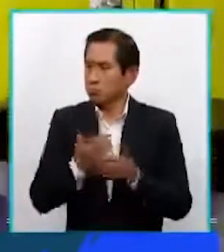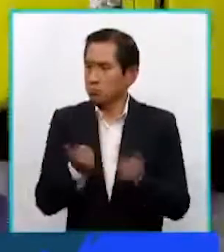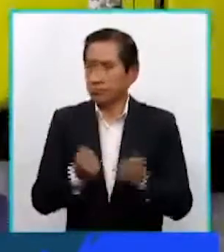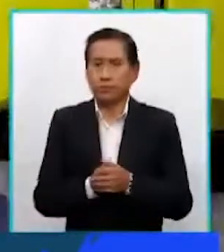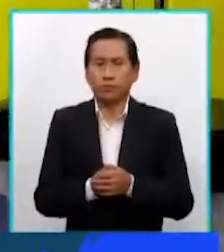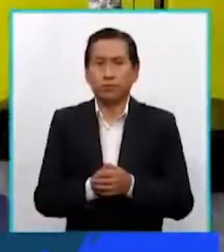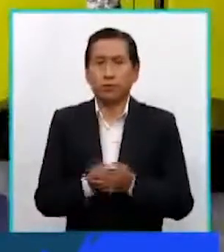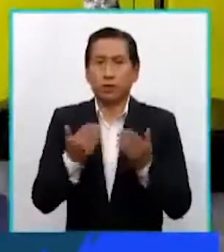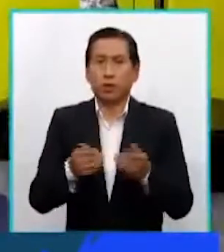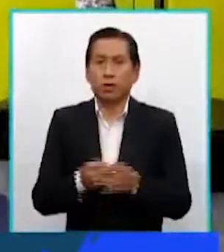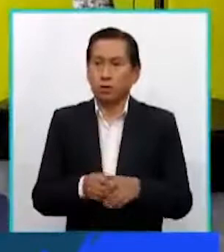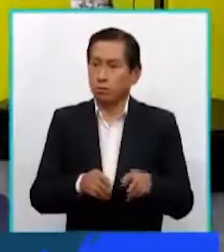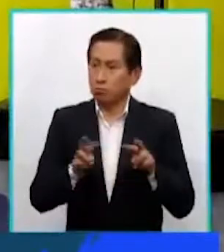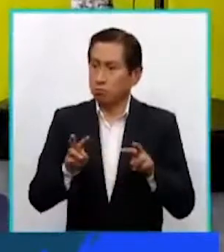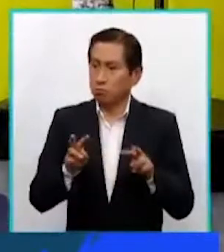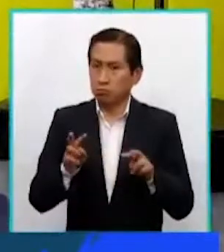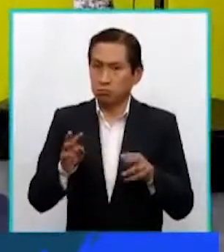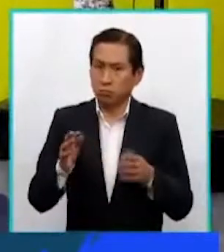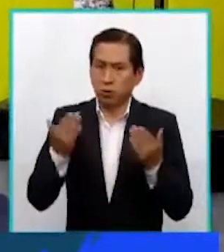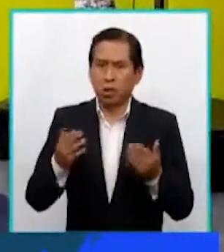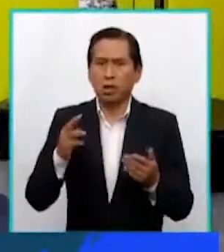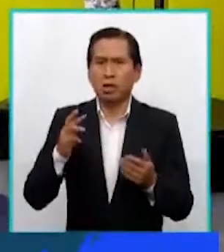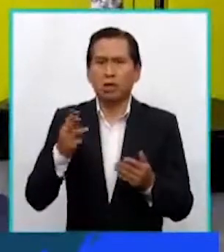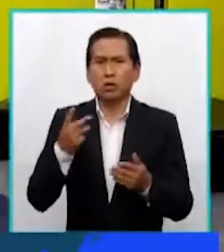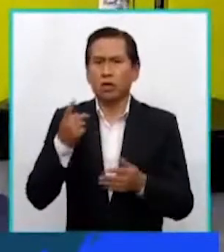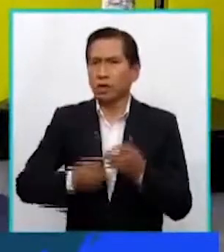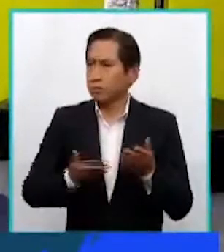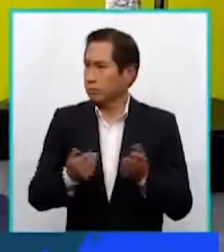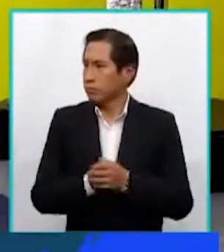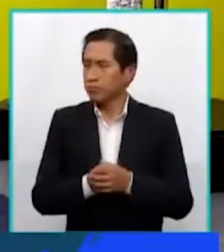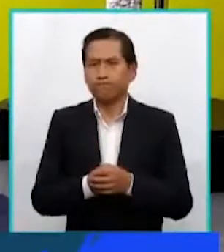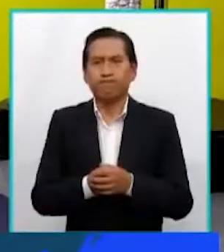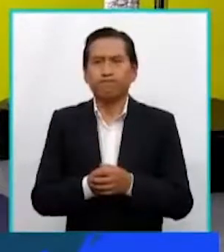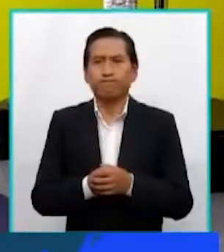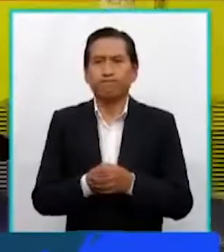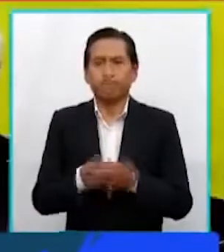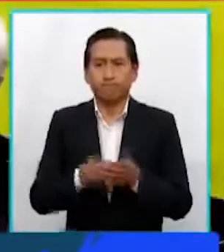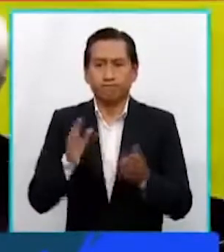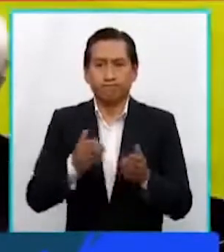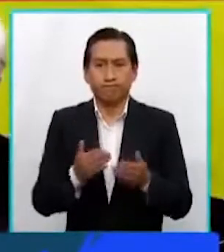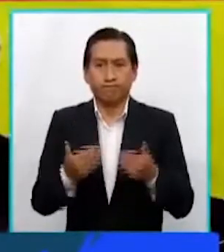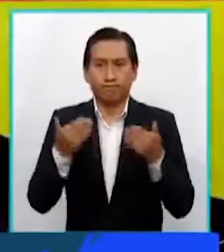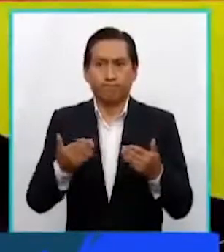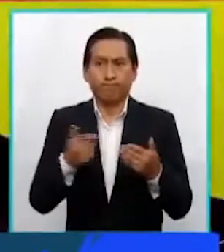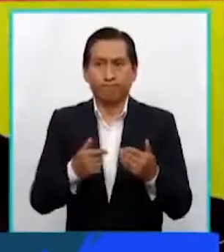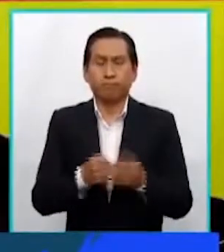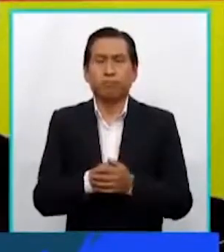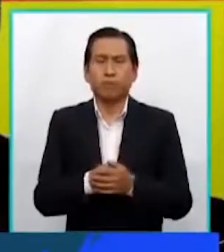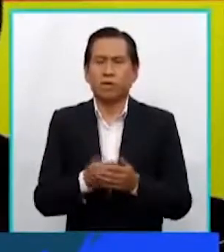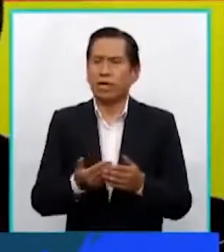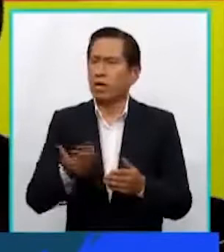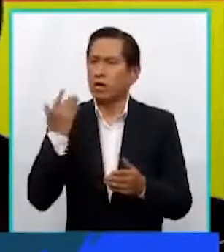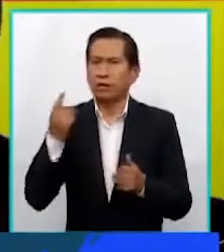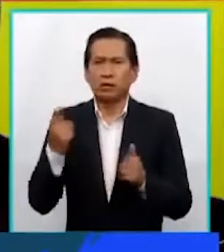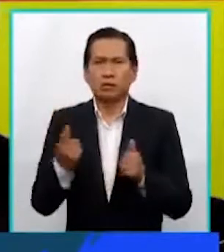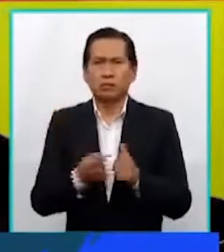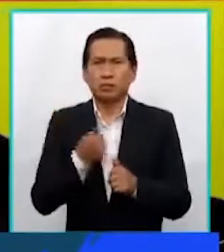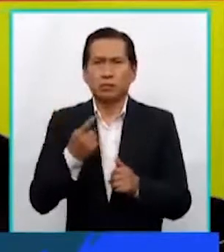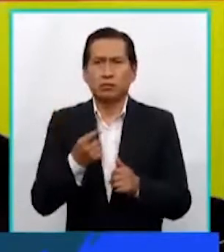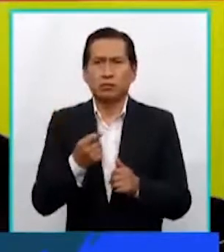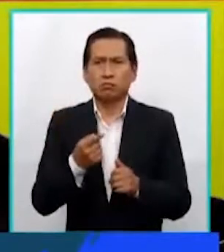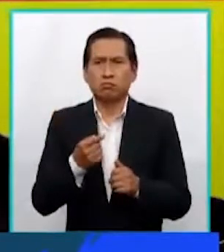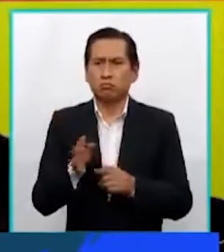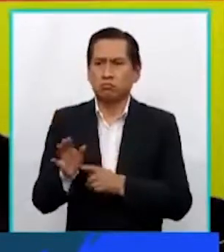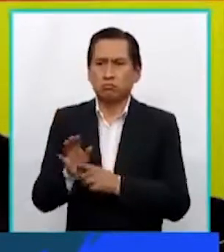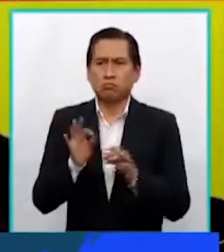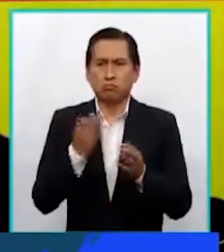chicos. Bueno, vamos a verlos en escena. ¿Qué nos van a regalar? La siguiente canción es uno de los primeros hits